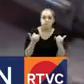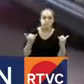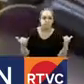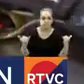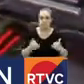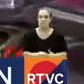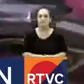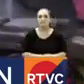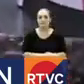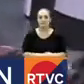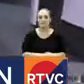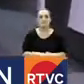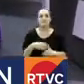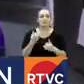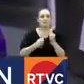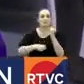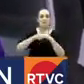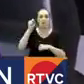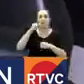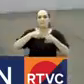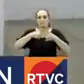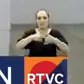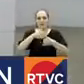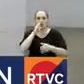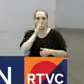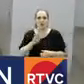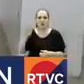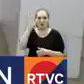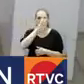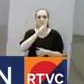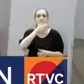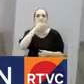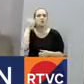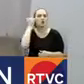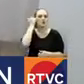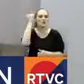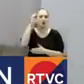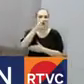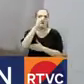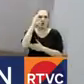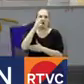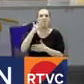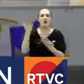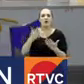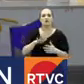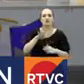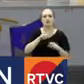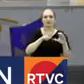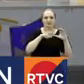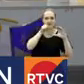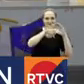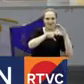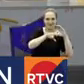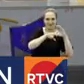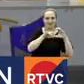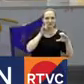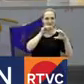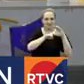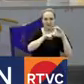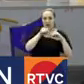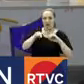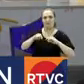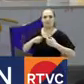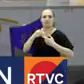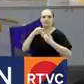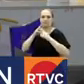de los estudiantes fue ganador del Premio Nacional al Inventor Colombiano, otorgado por la Superintendencia de Industria y Comercio. mucha moral de seguir estudiando en